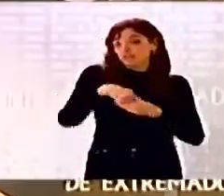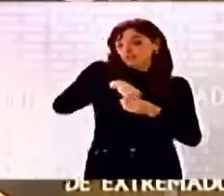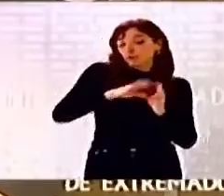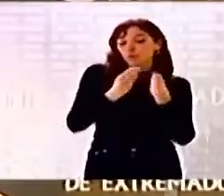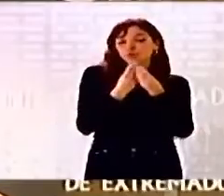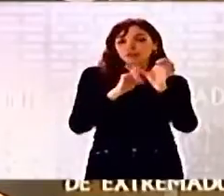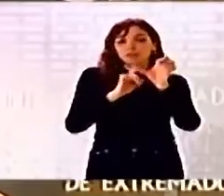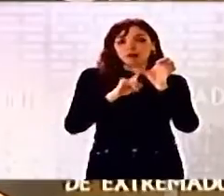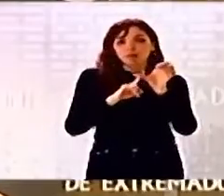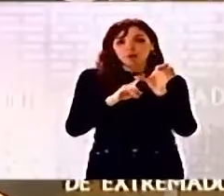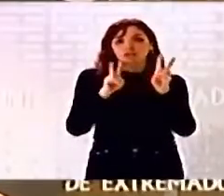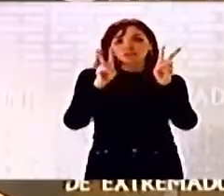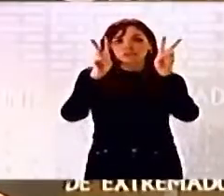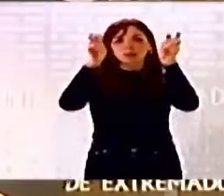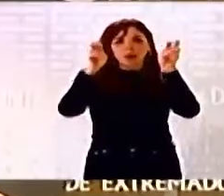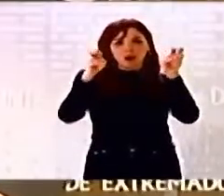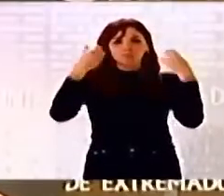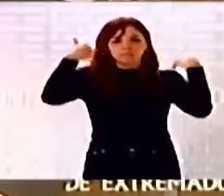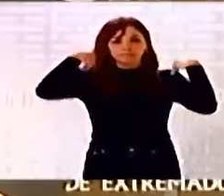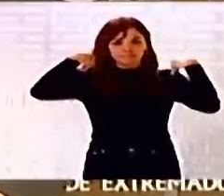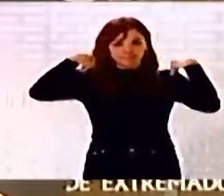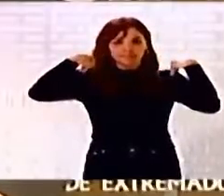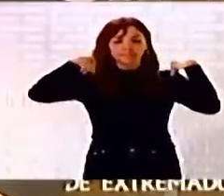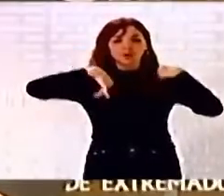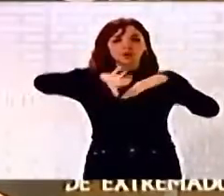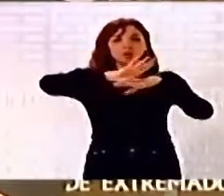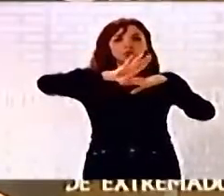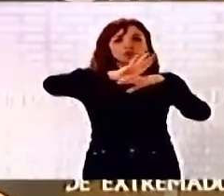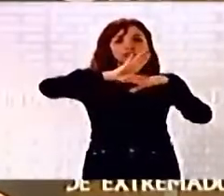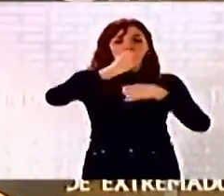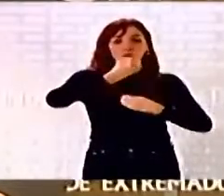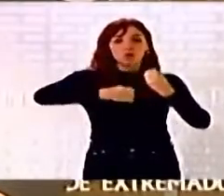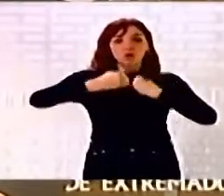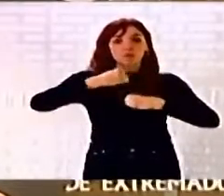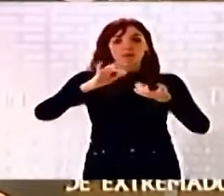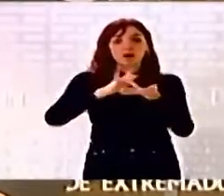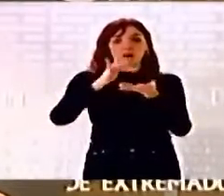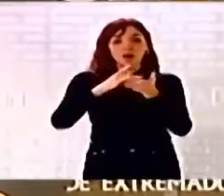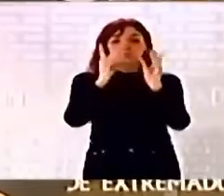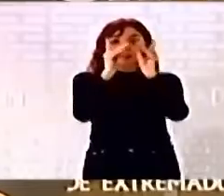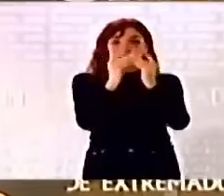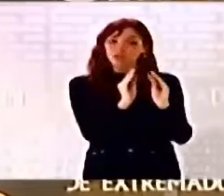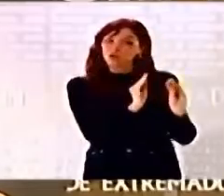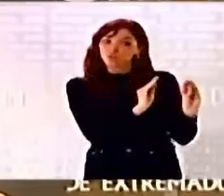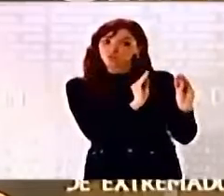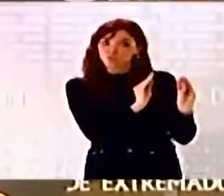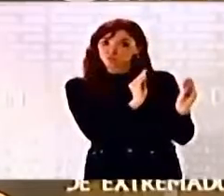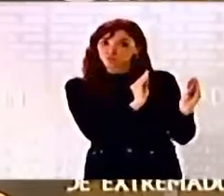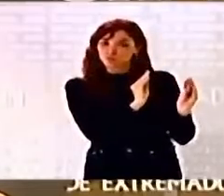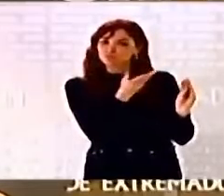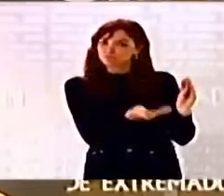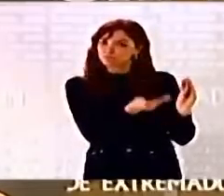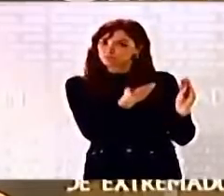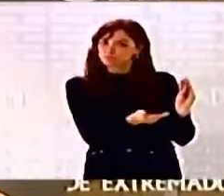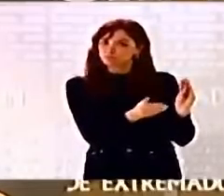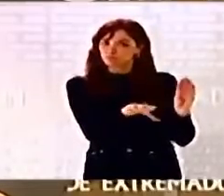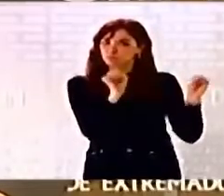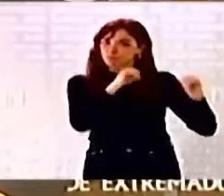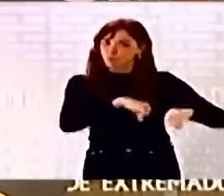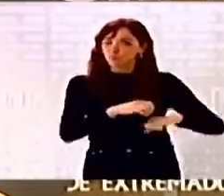de Extremadura en el ámbito competencial del consejero de Economía y Agenda Digital, en la línea